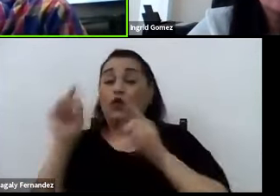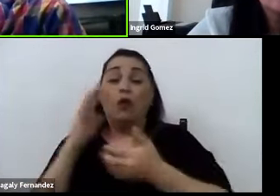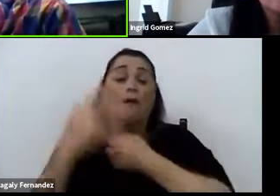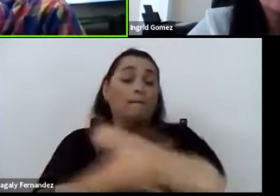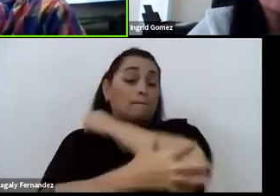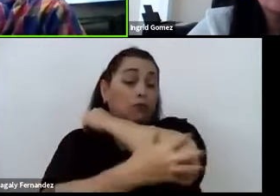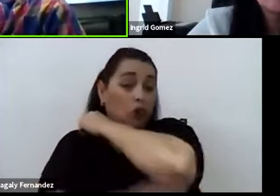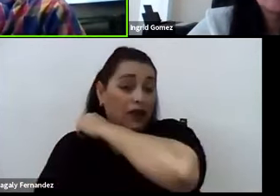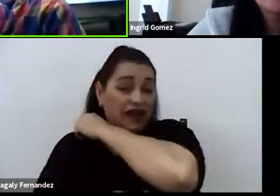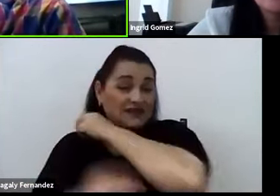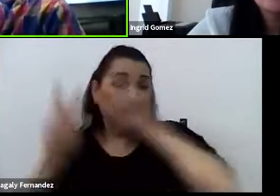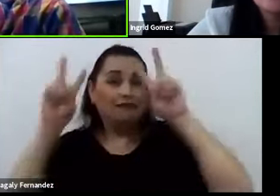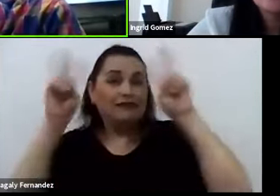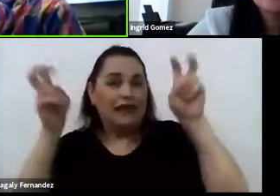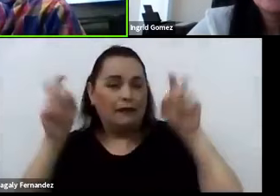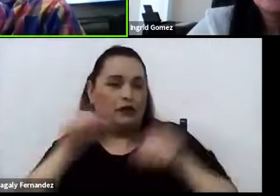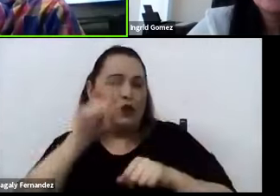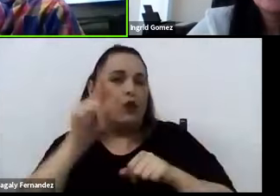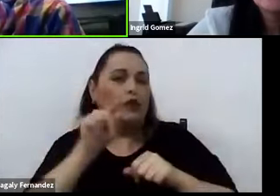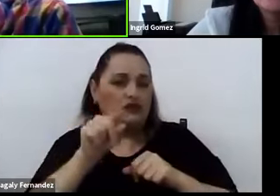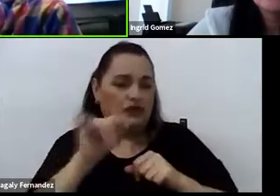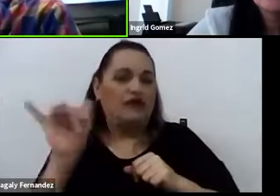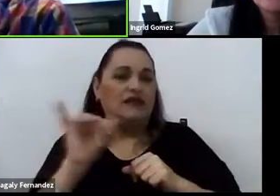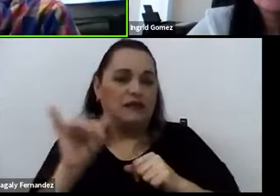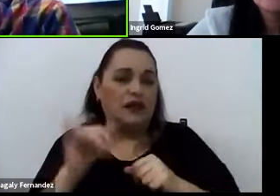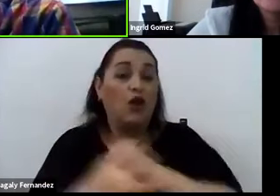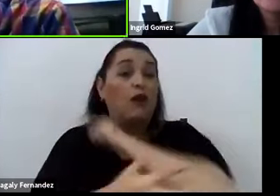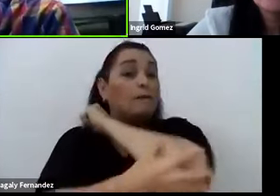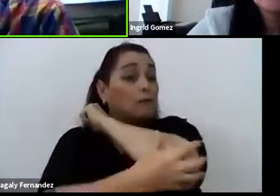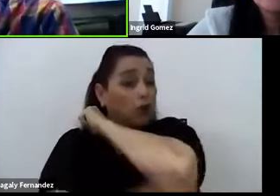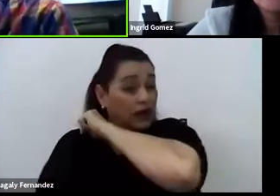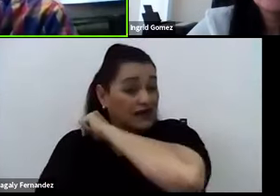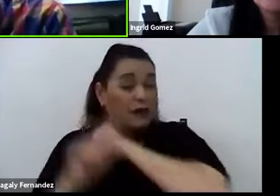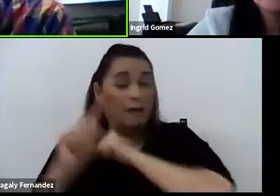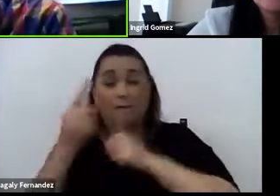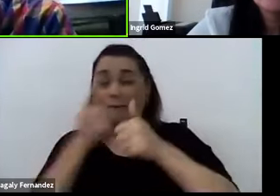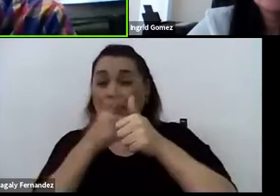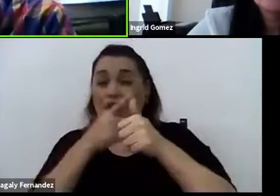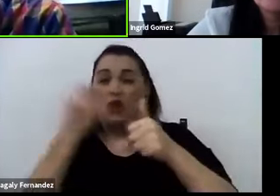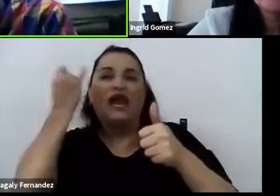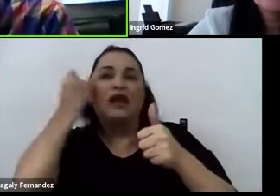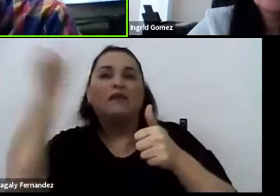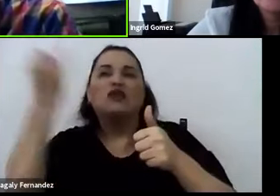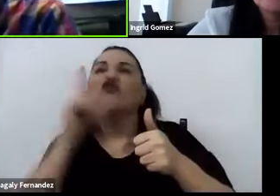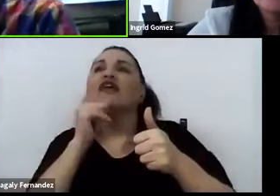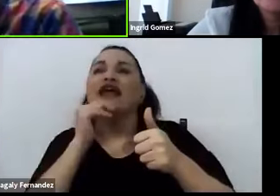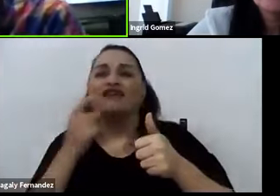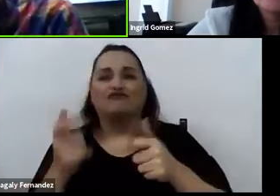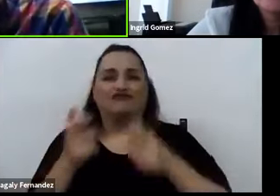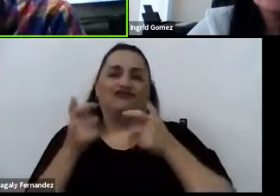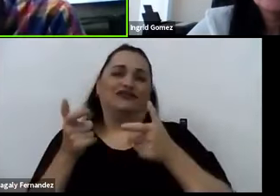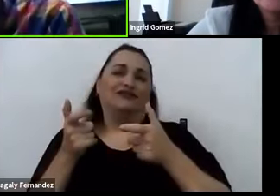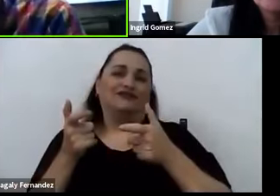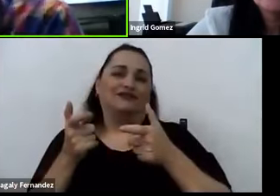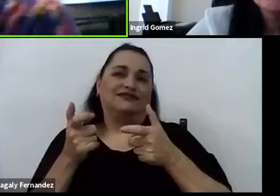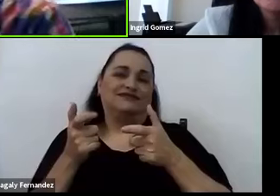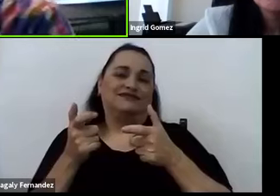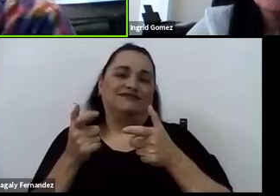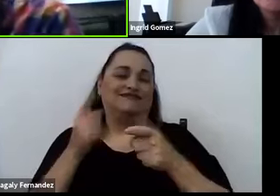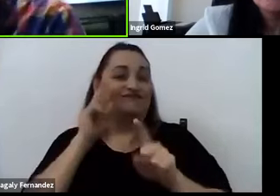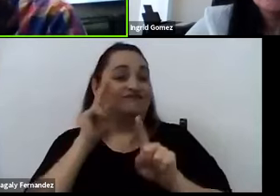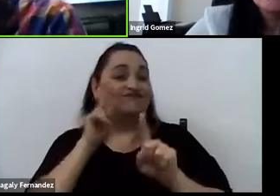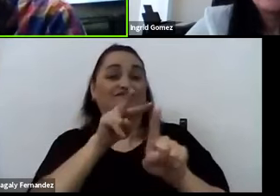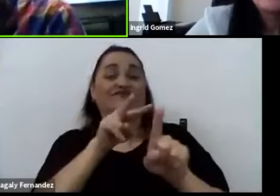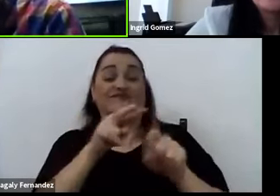un término a cuestionar, porque la pobreza primero ha sido inventada por la riqueza. Los umbrales de pobreza han